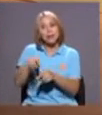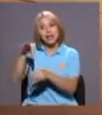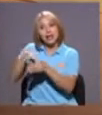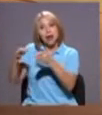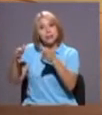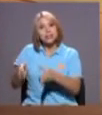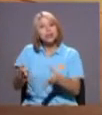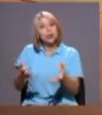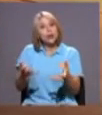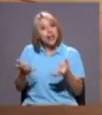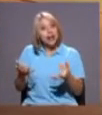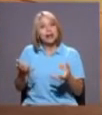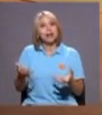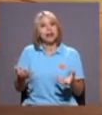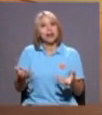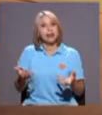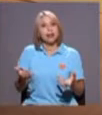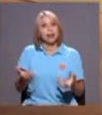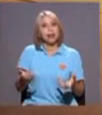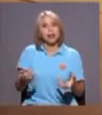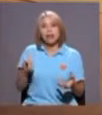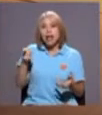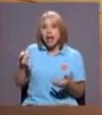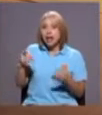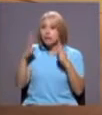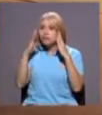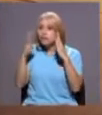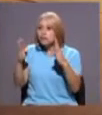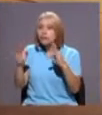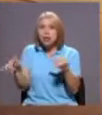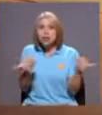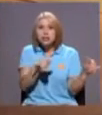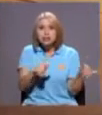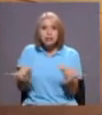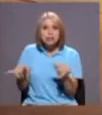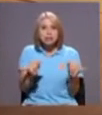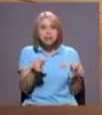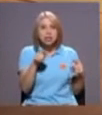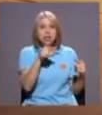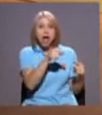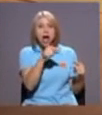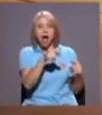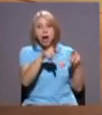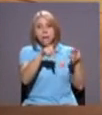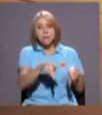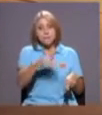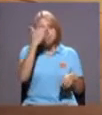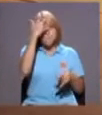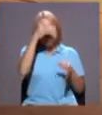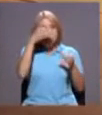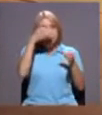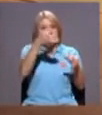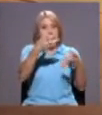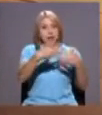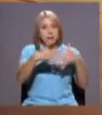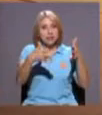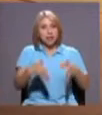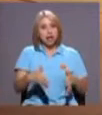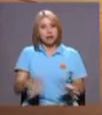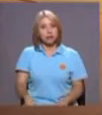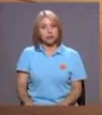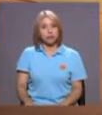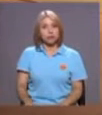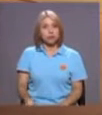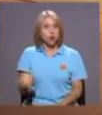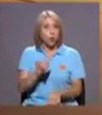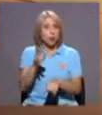quiere ser tomado exactamente igual en cuenta que un empresario,